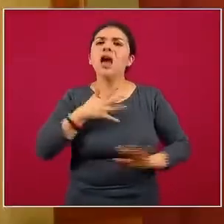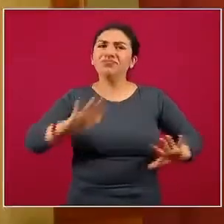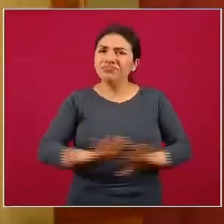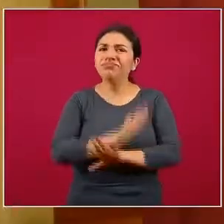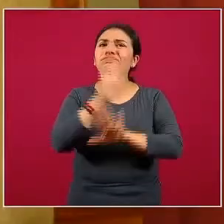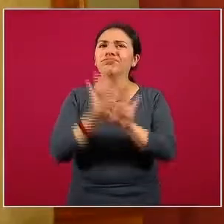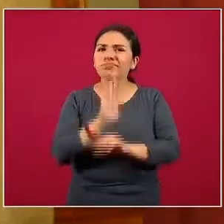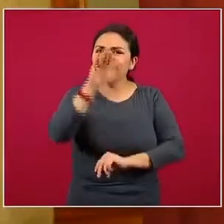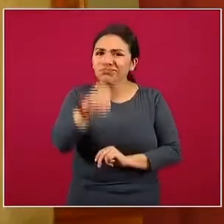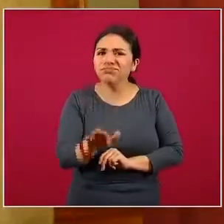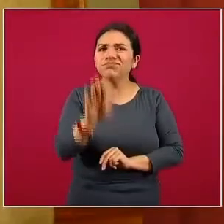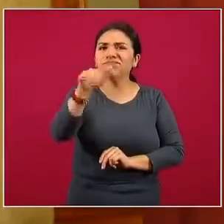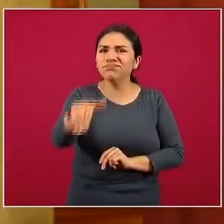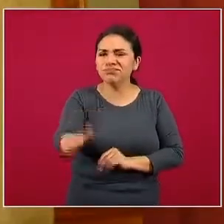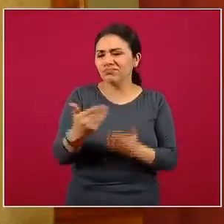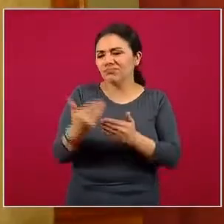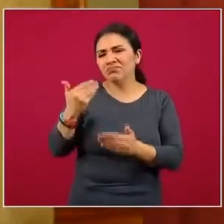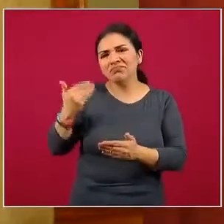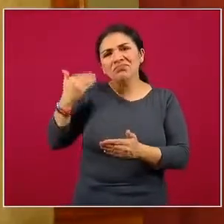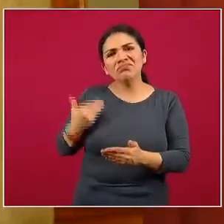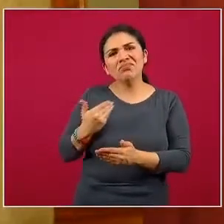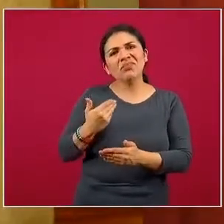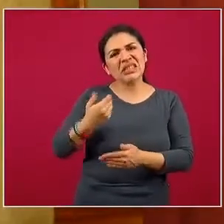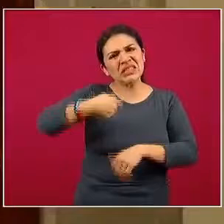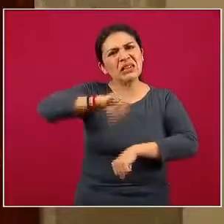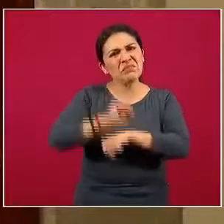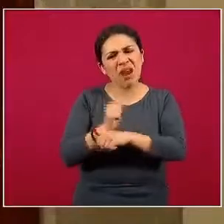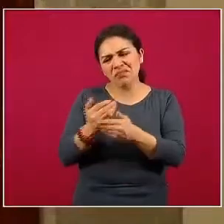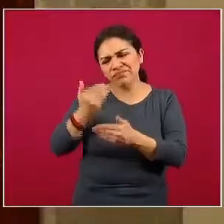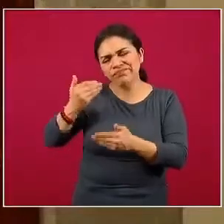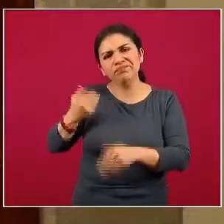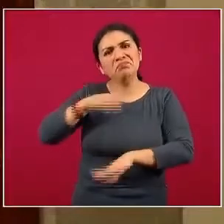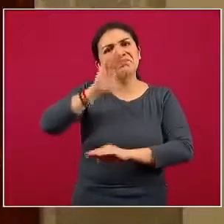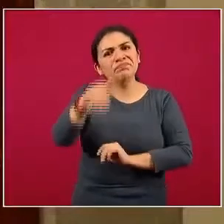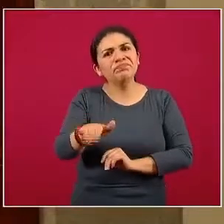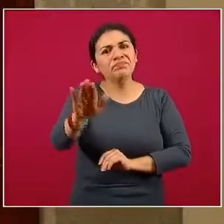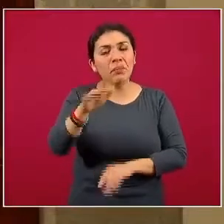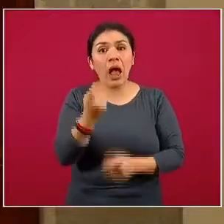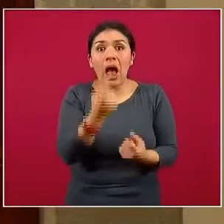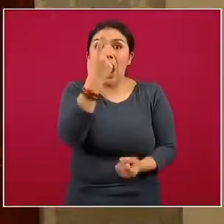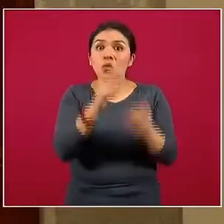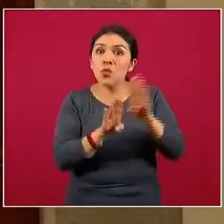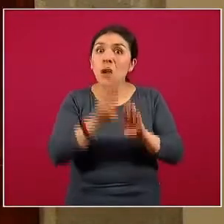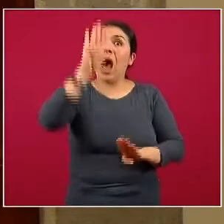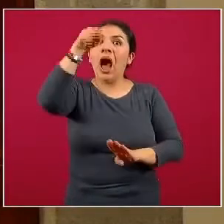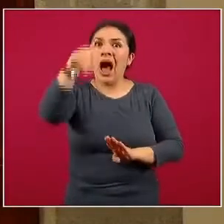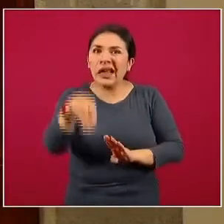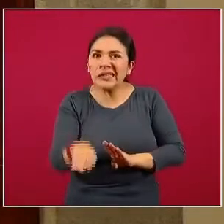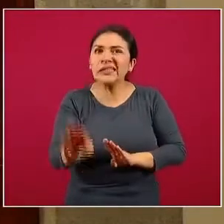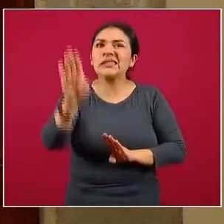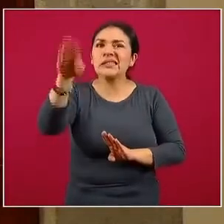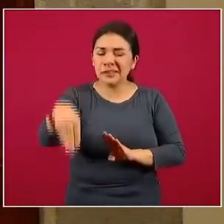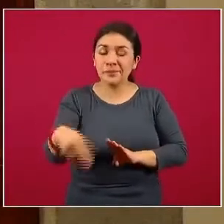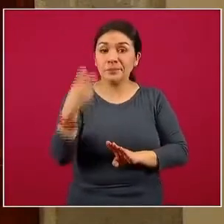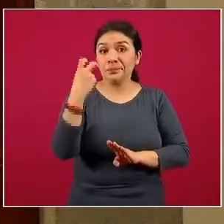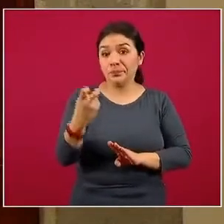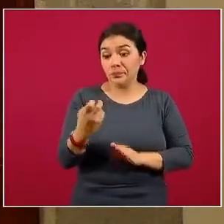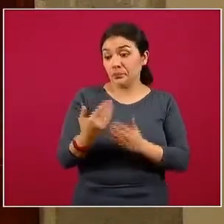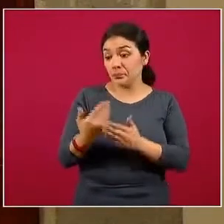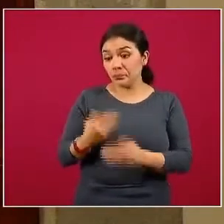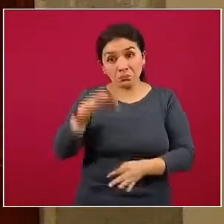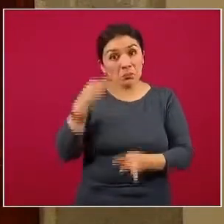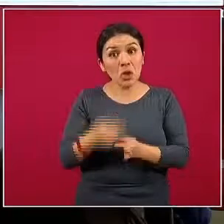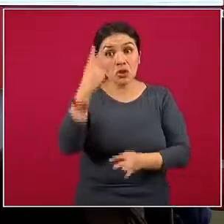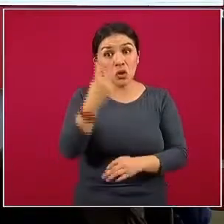variaciones, ondulaciones en las últimas semanas, incrementos en alguna de ellas y para efectos de las últimas